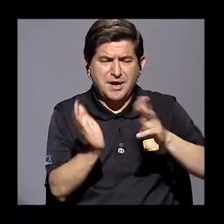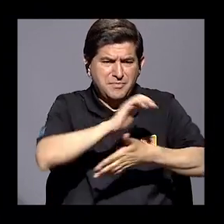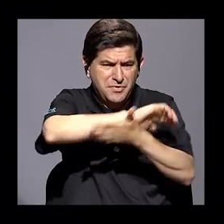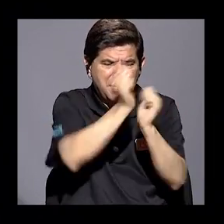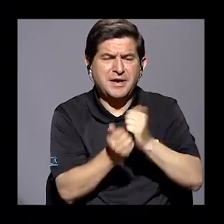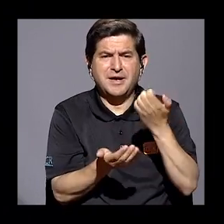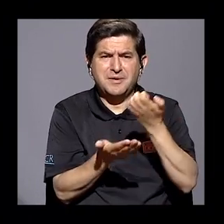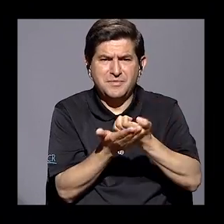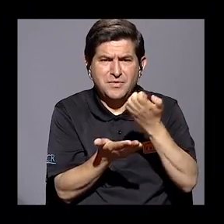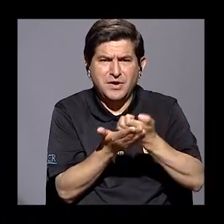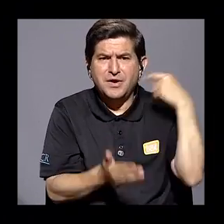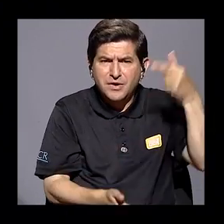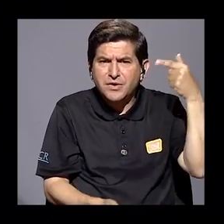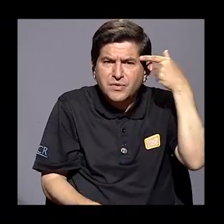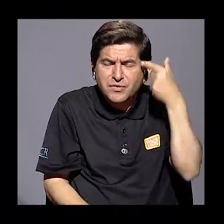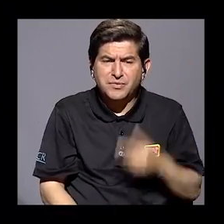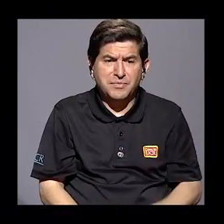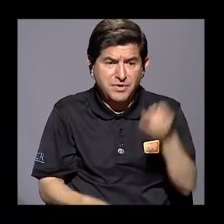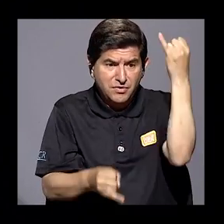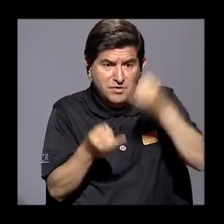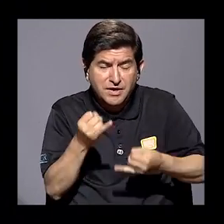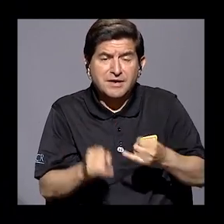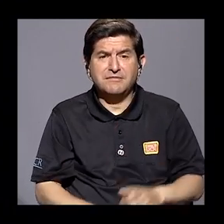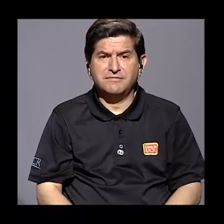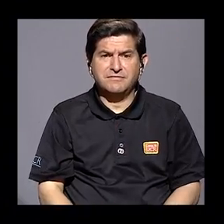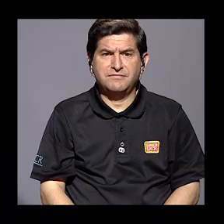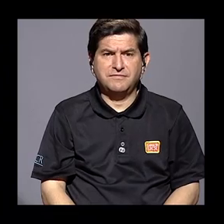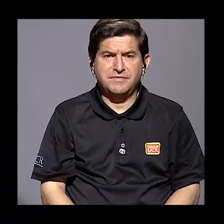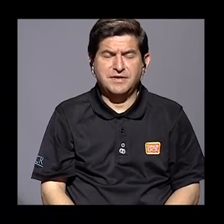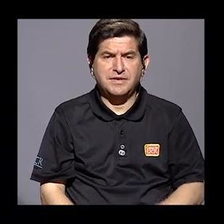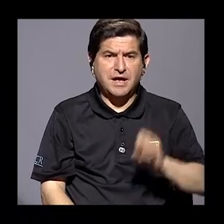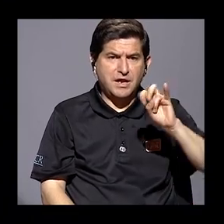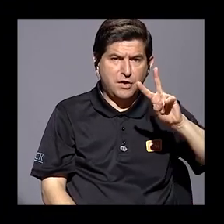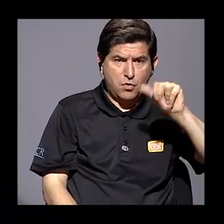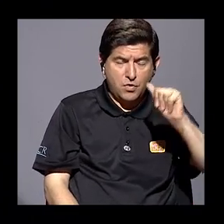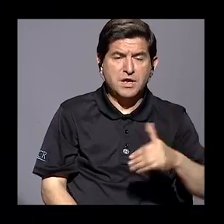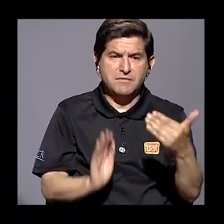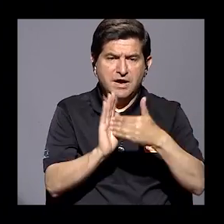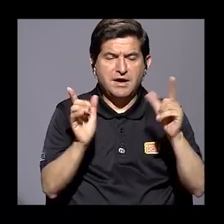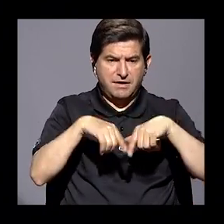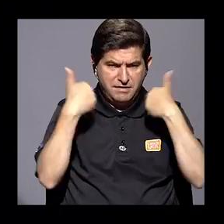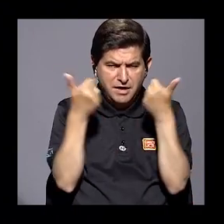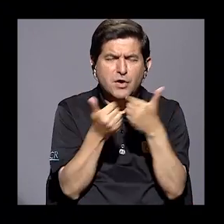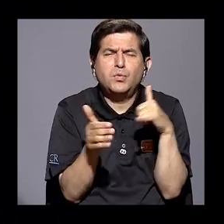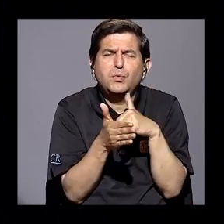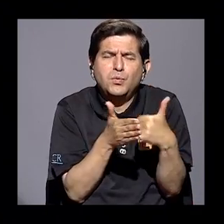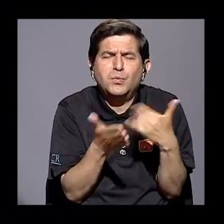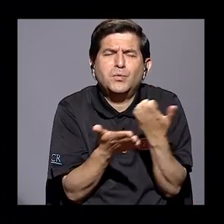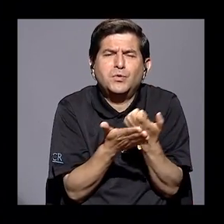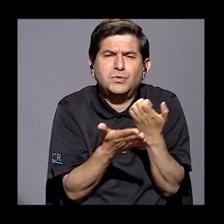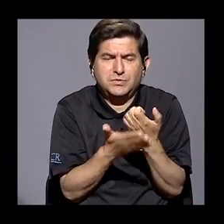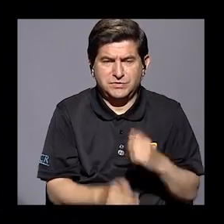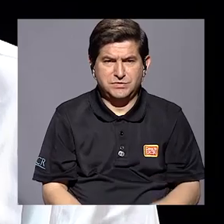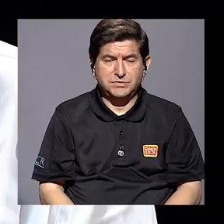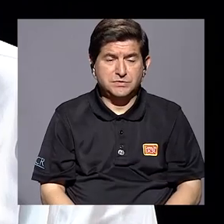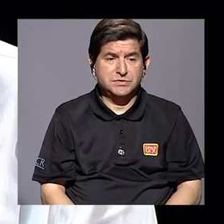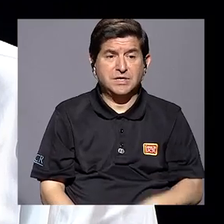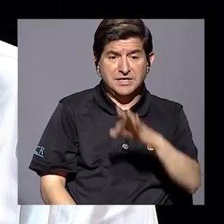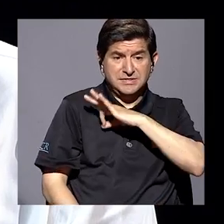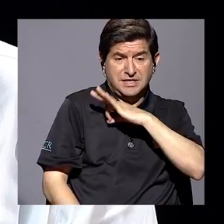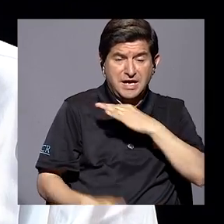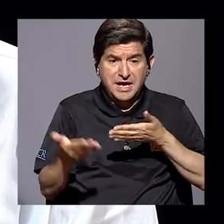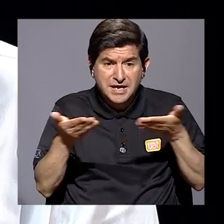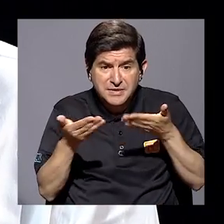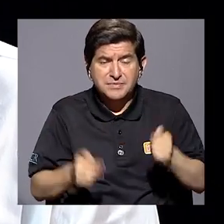una reforma fiscal que termina grabando con el iva sectores delicados de la economía bienes y